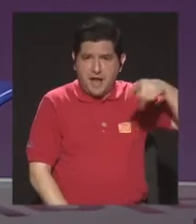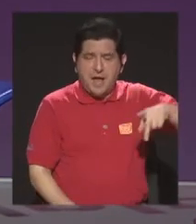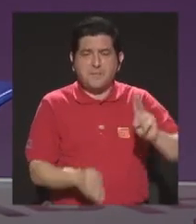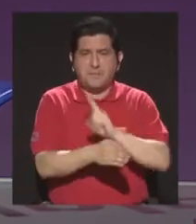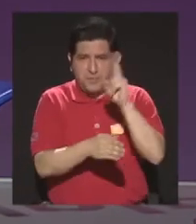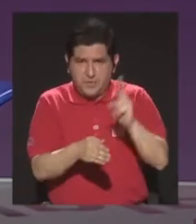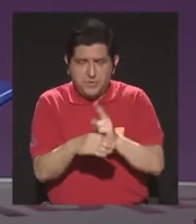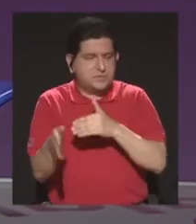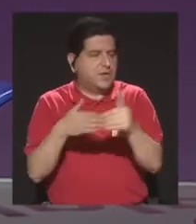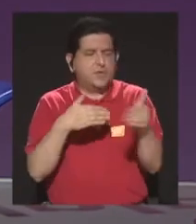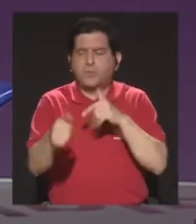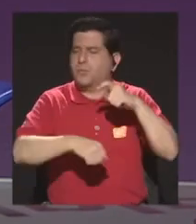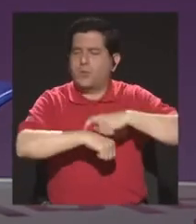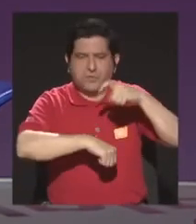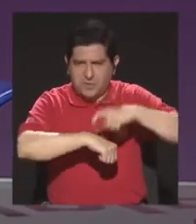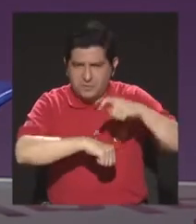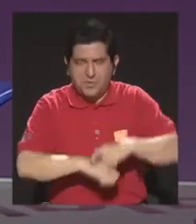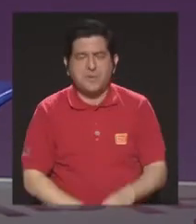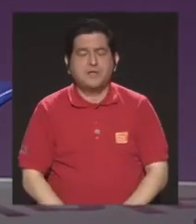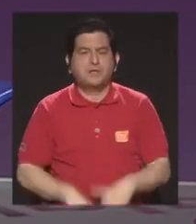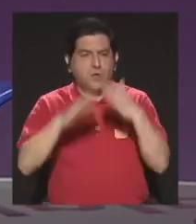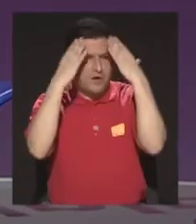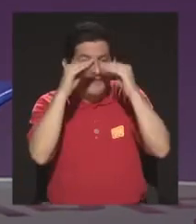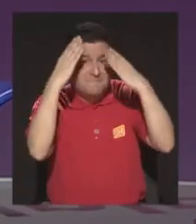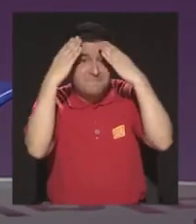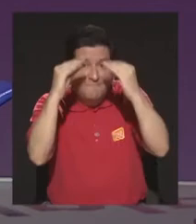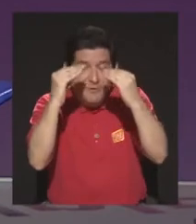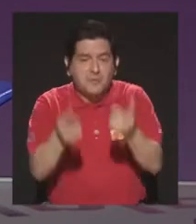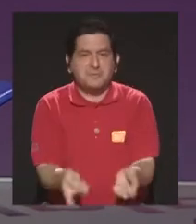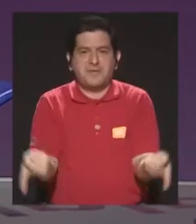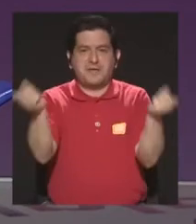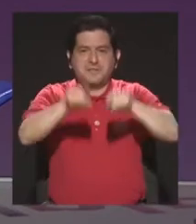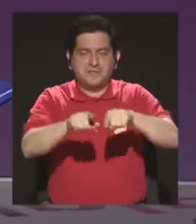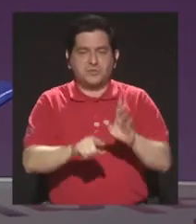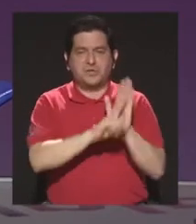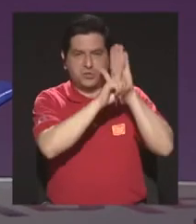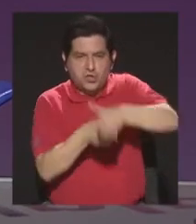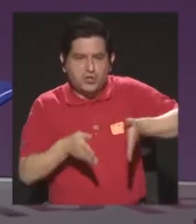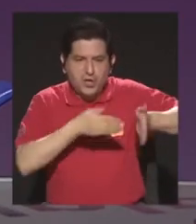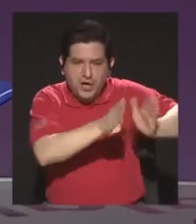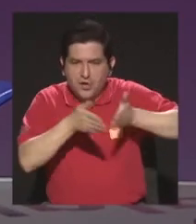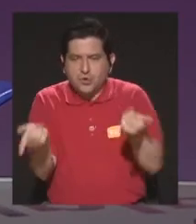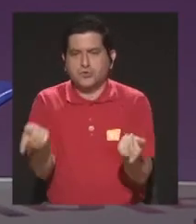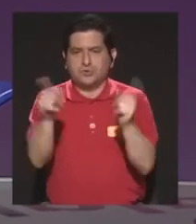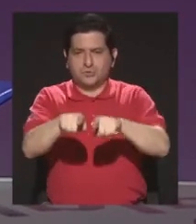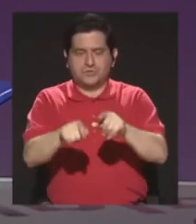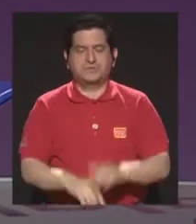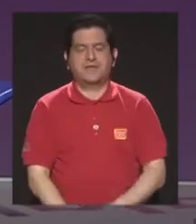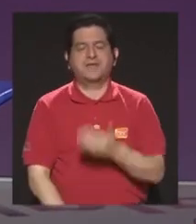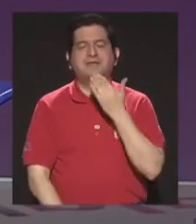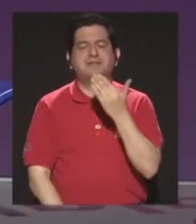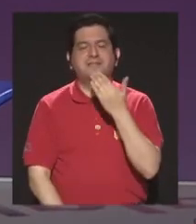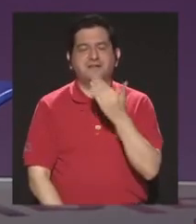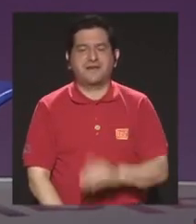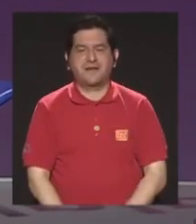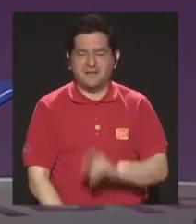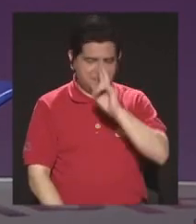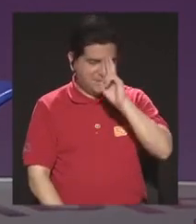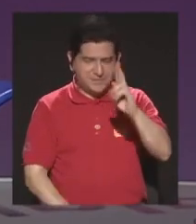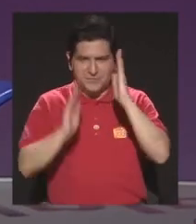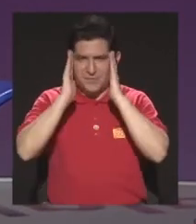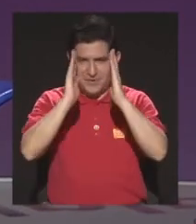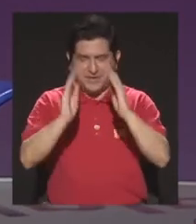utilizarla en cualquier momento para reportar situaciones de acoso callejero. Gracias por estar con